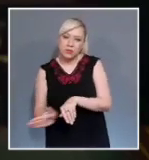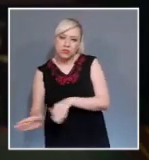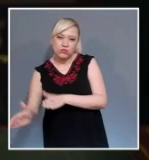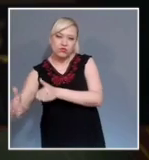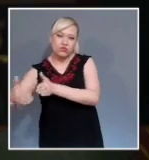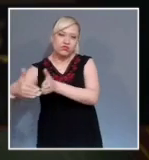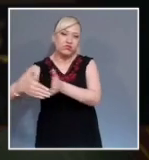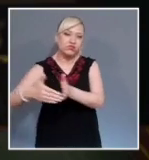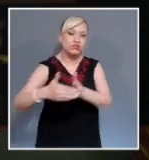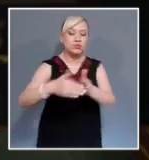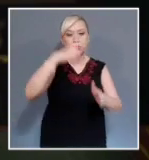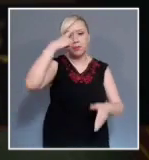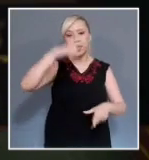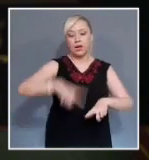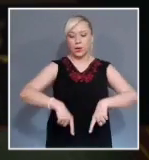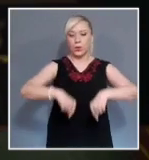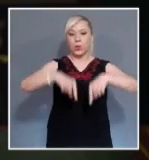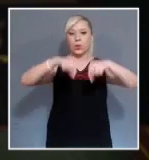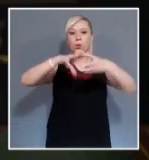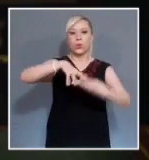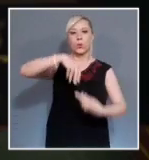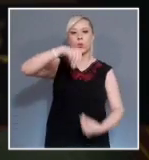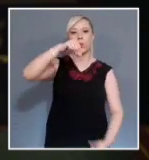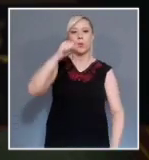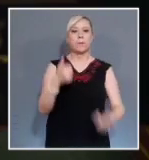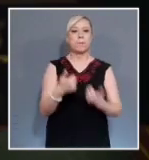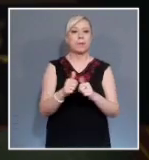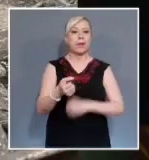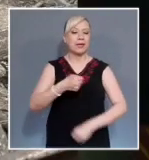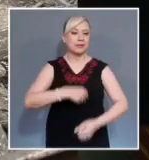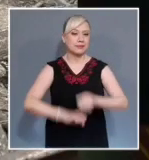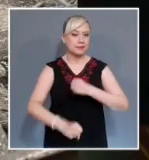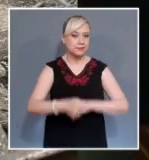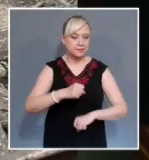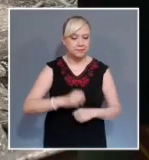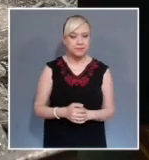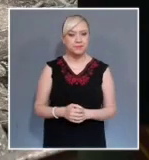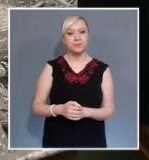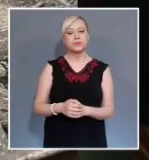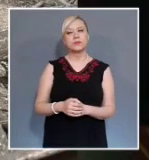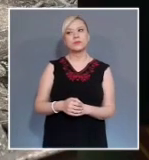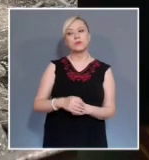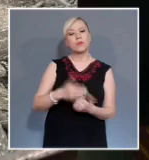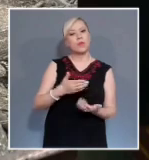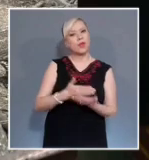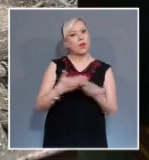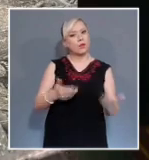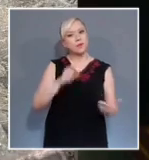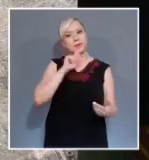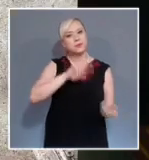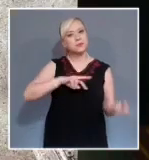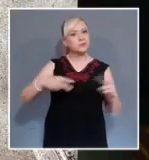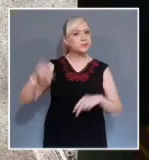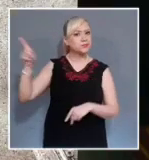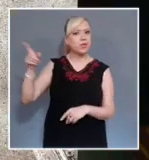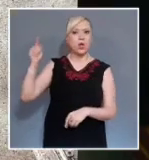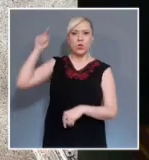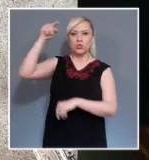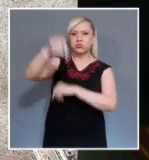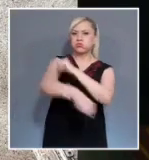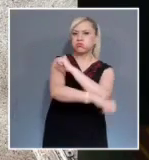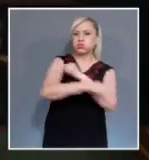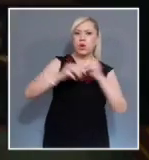rusos bombardearon un museo de kupians en la provincia de hard de momento habría un saldo de una persona muerta y 10